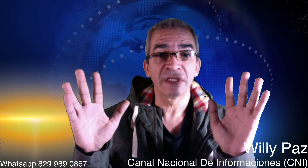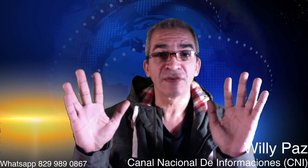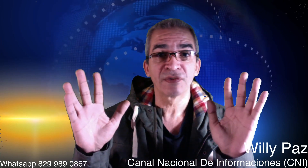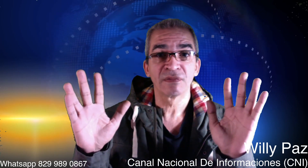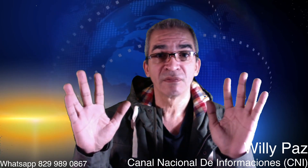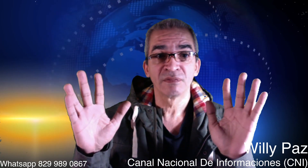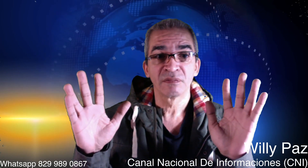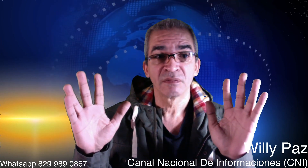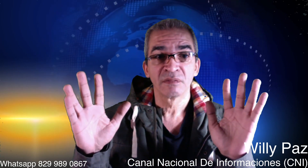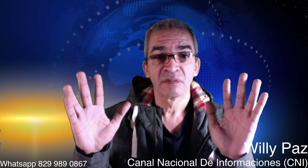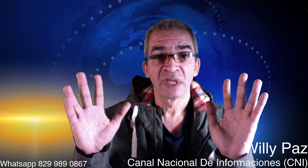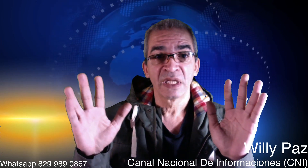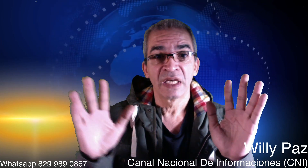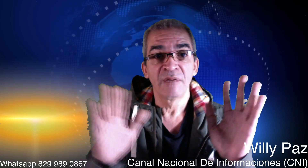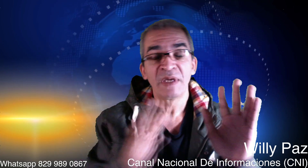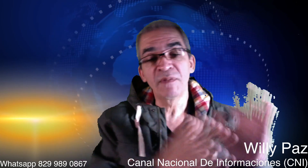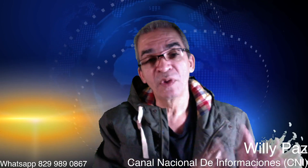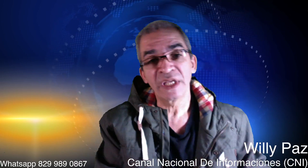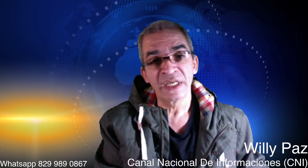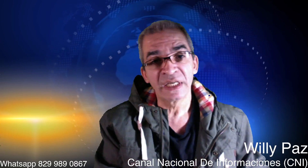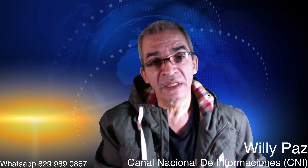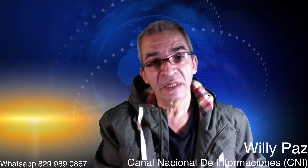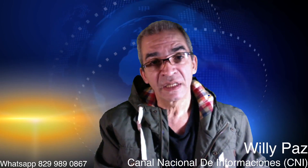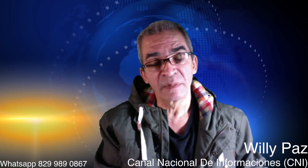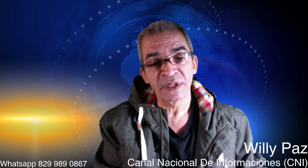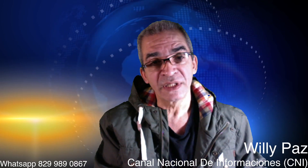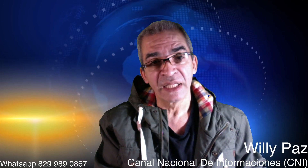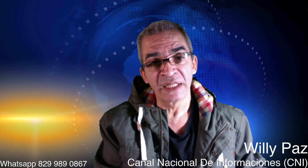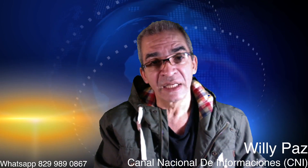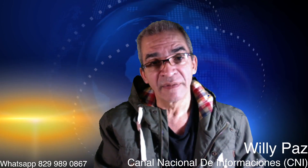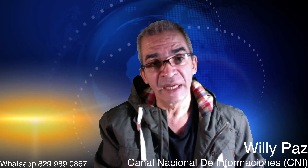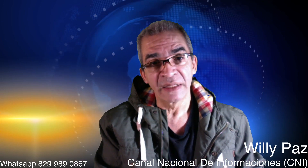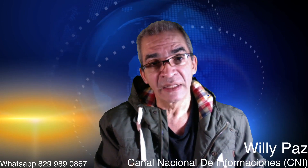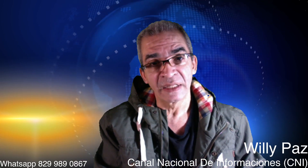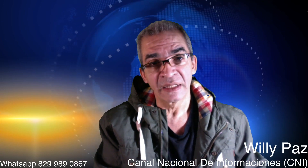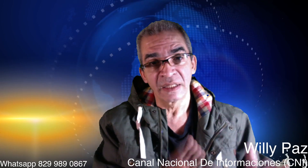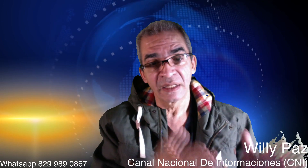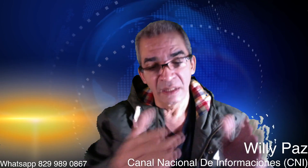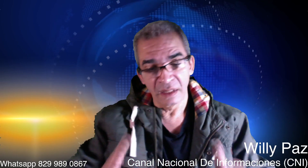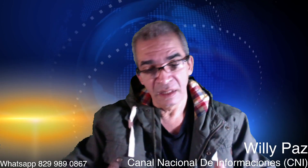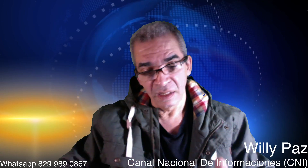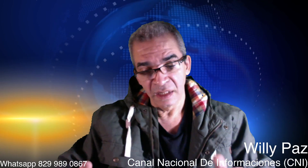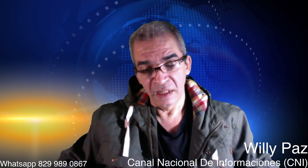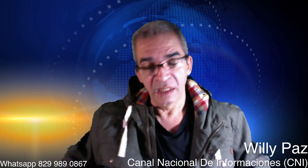días en eso. El mismo día que el presidente levanta